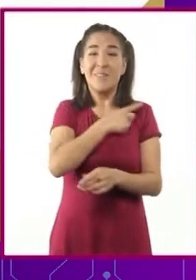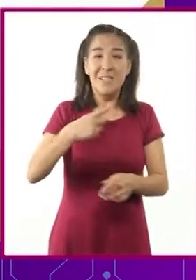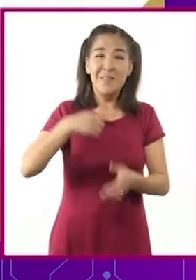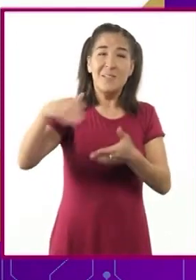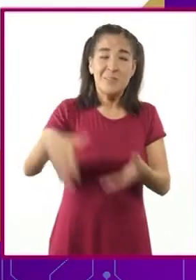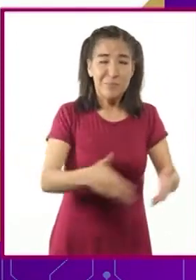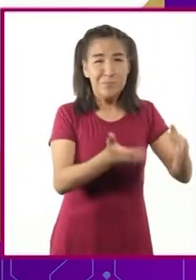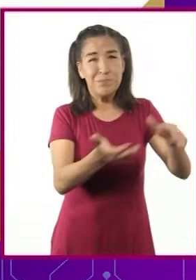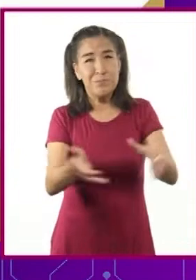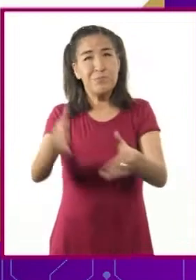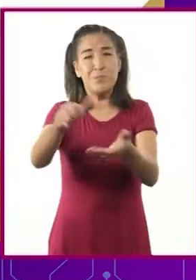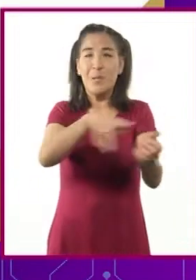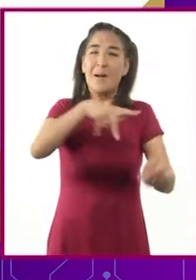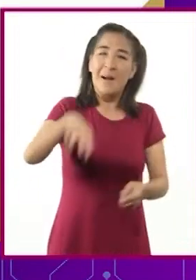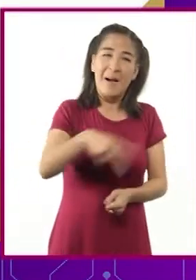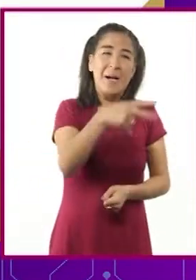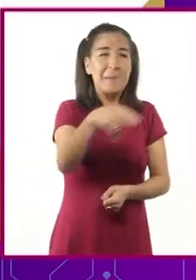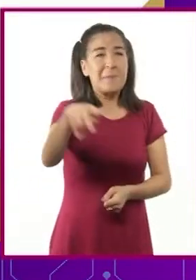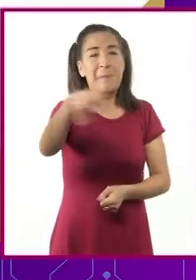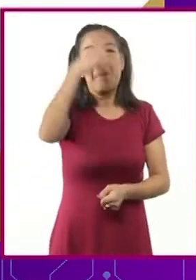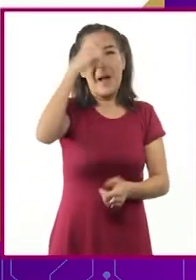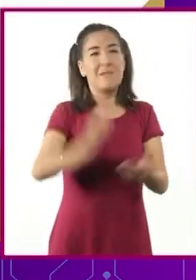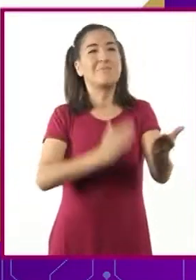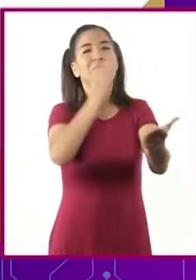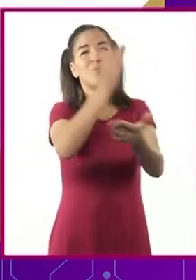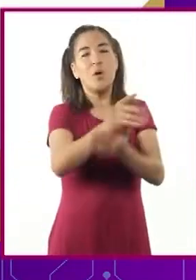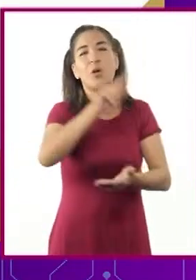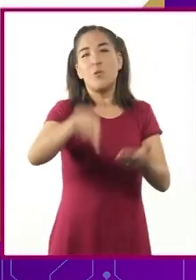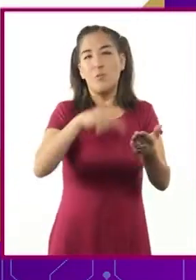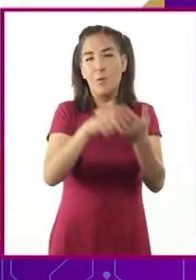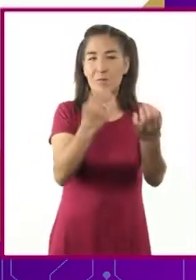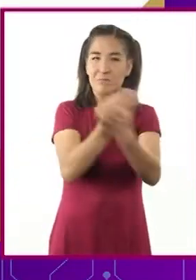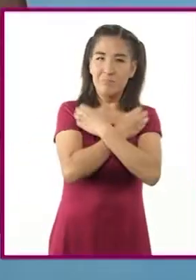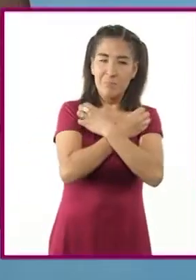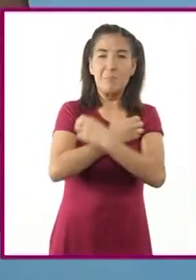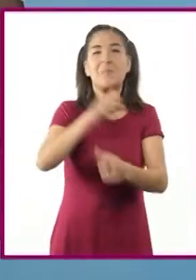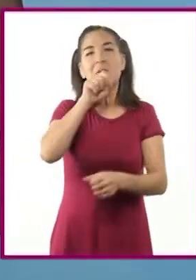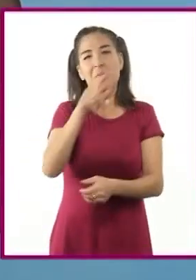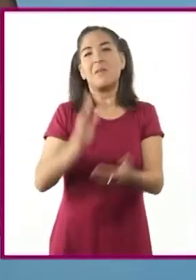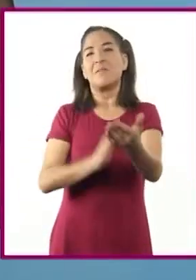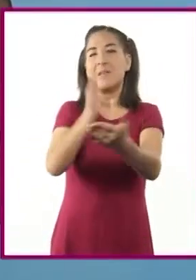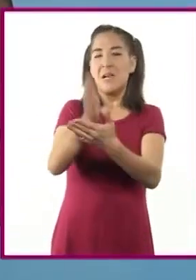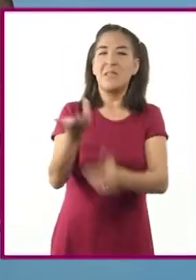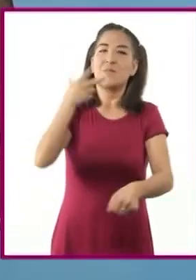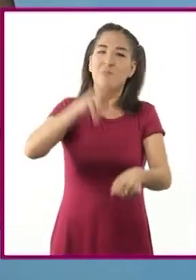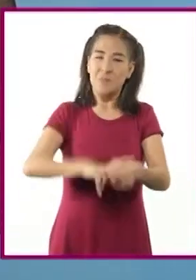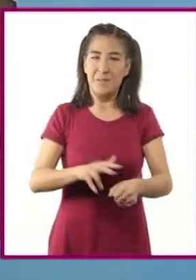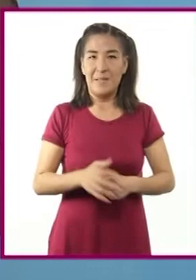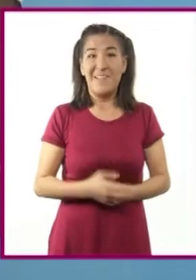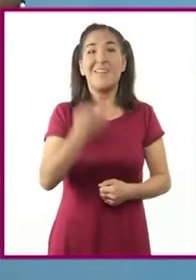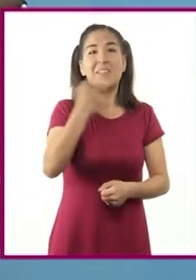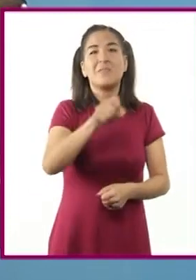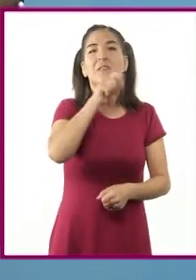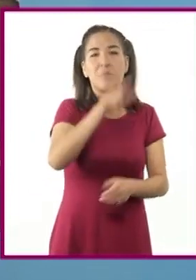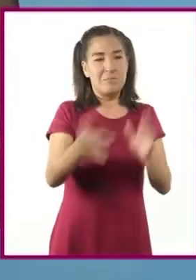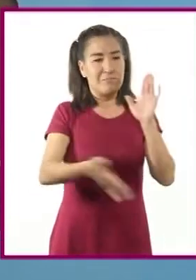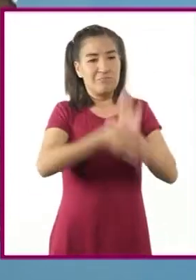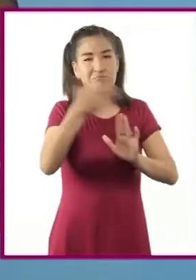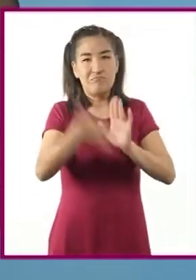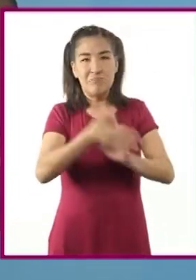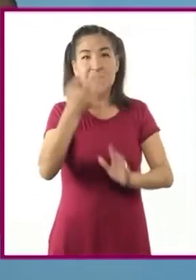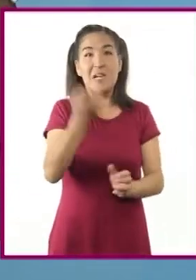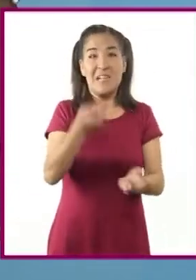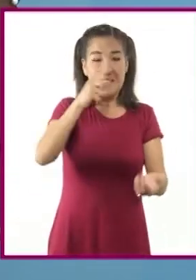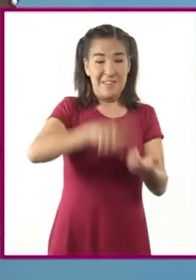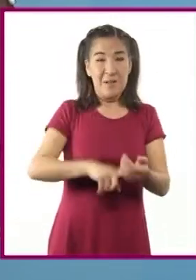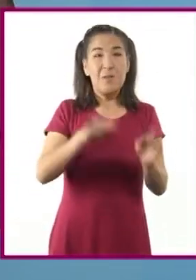muy largas distancias para acceder a los servicios de educación y salud, Asimismo, el grado de infraestructura en